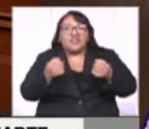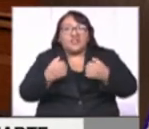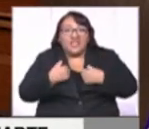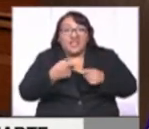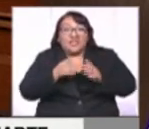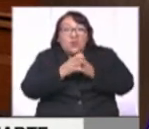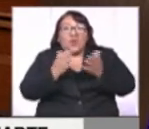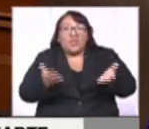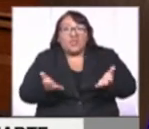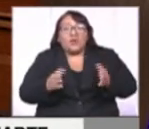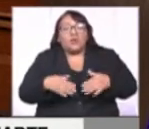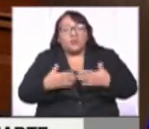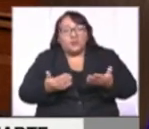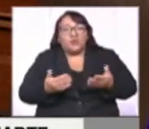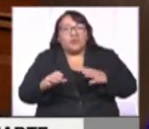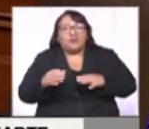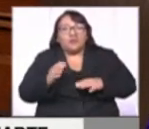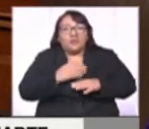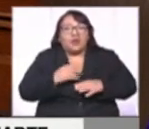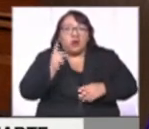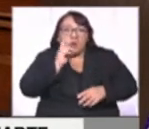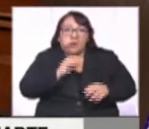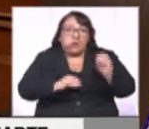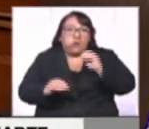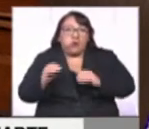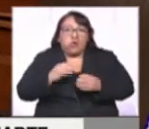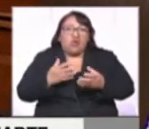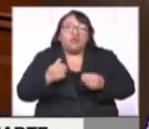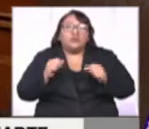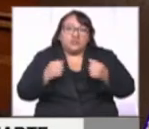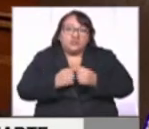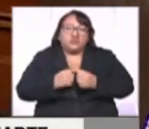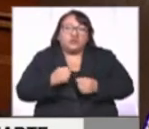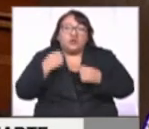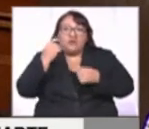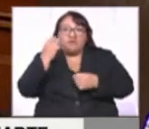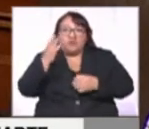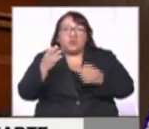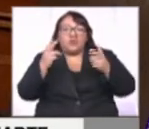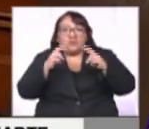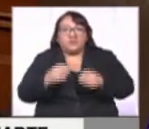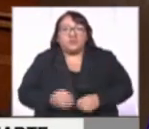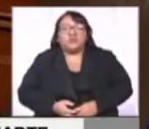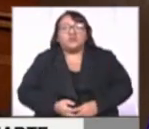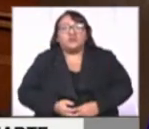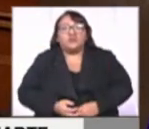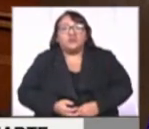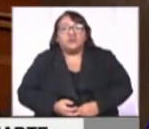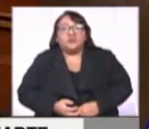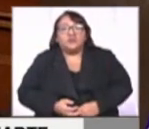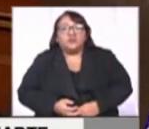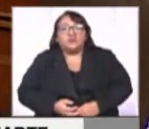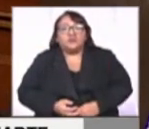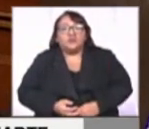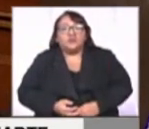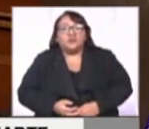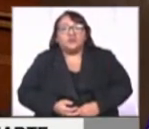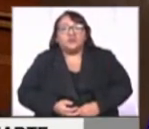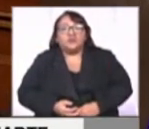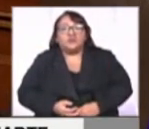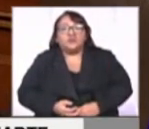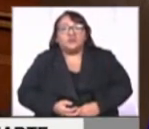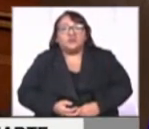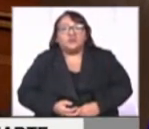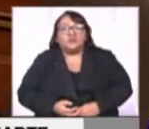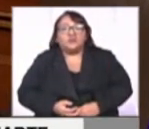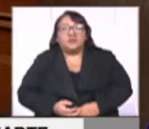en ese cuaderno podría haber sido alterada, cosa que afectaría a las futuras investigaciones. Y esta conducta de